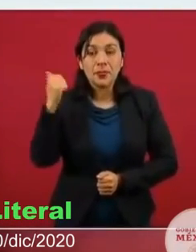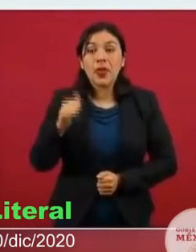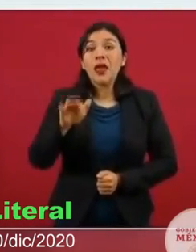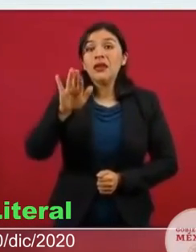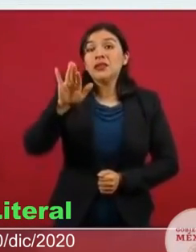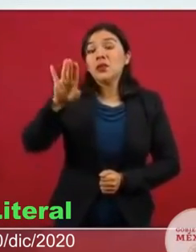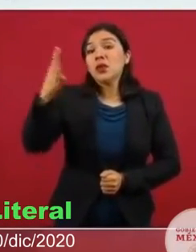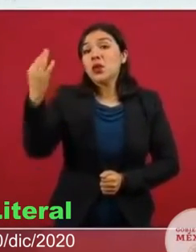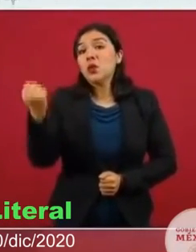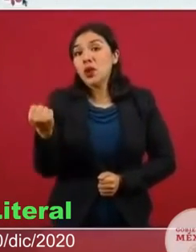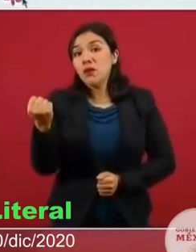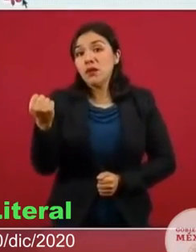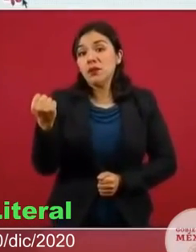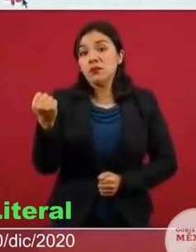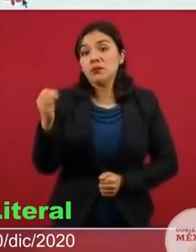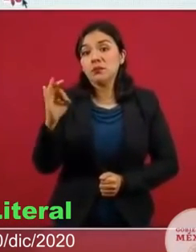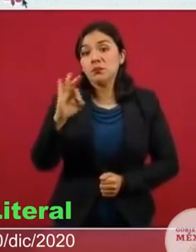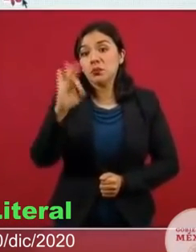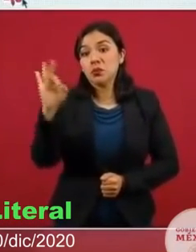59,